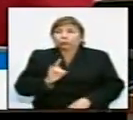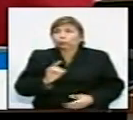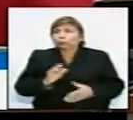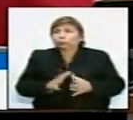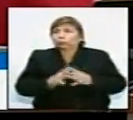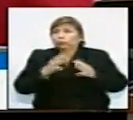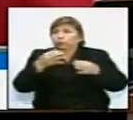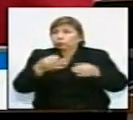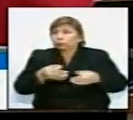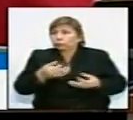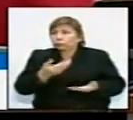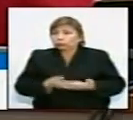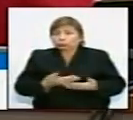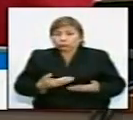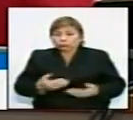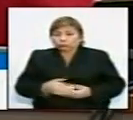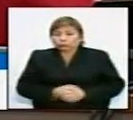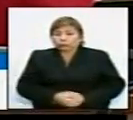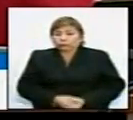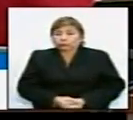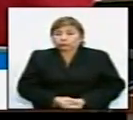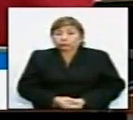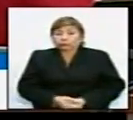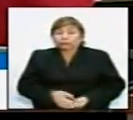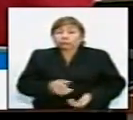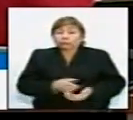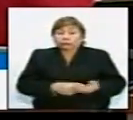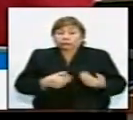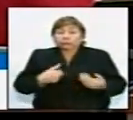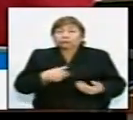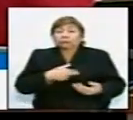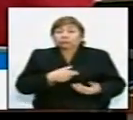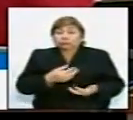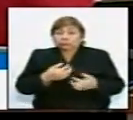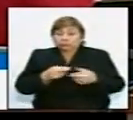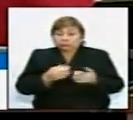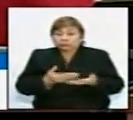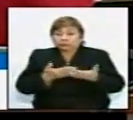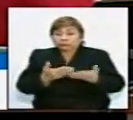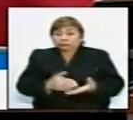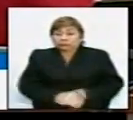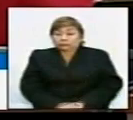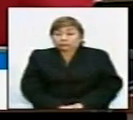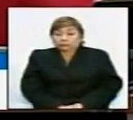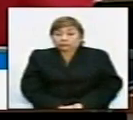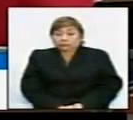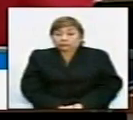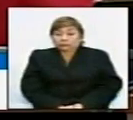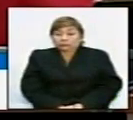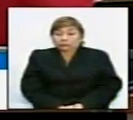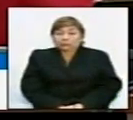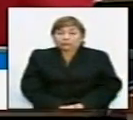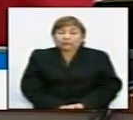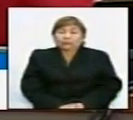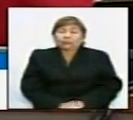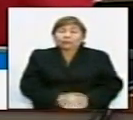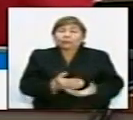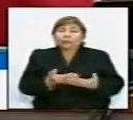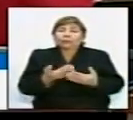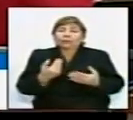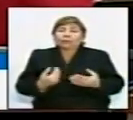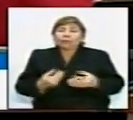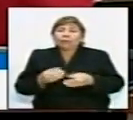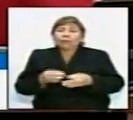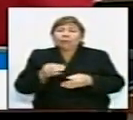muy adecuado de los recursos que nos está permitiendo llegar con la antelación, diría